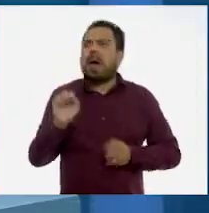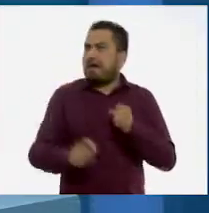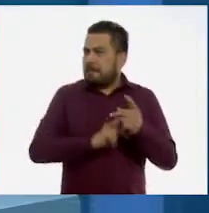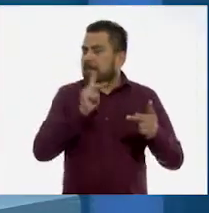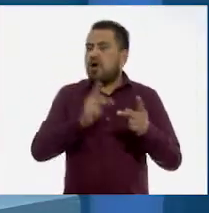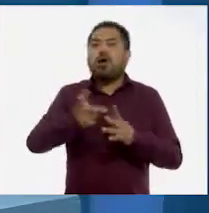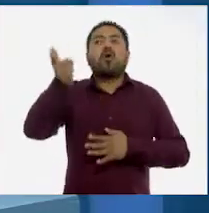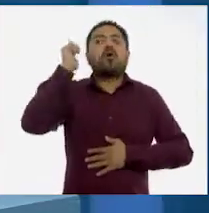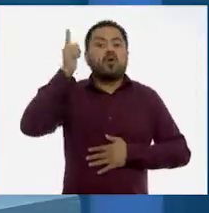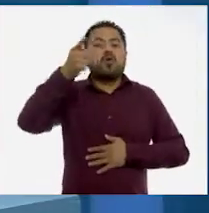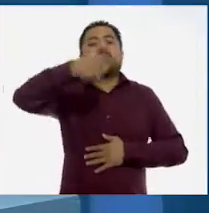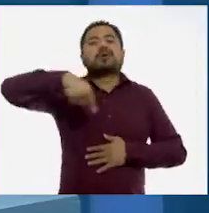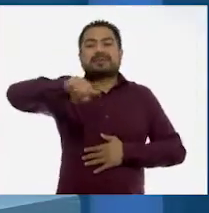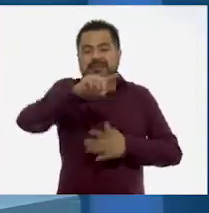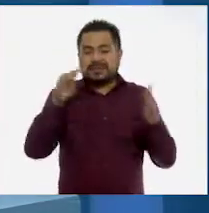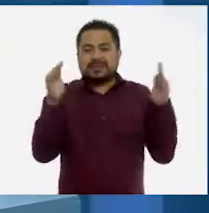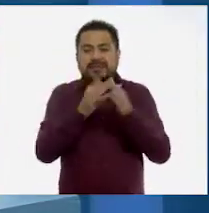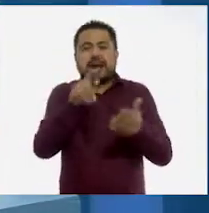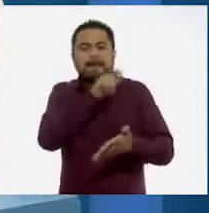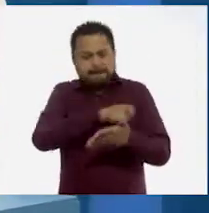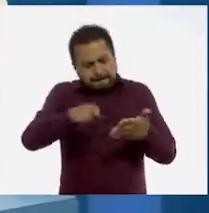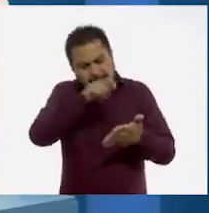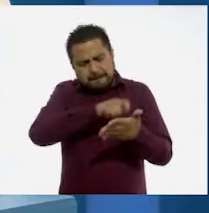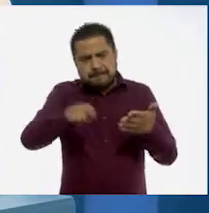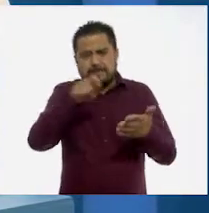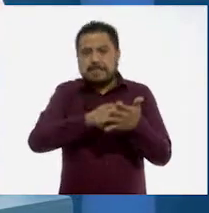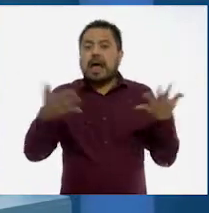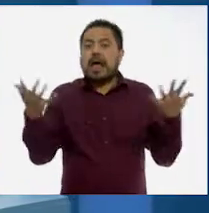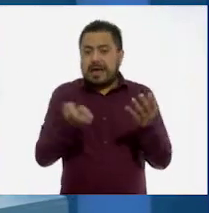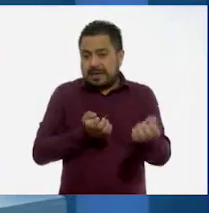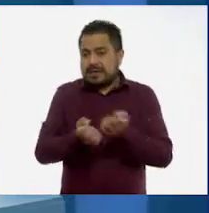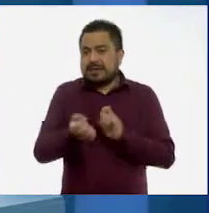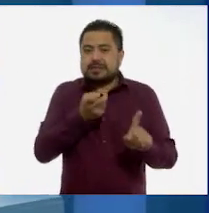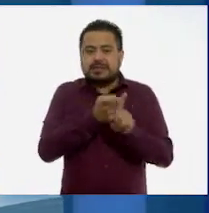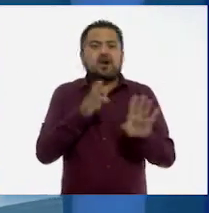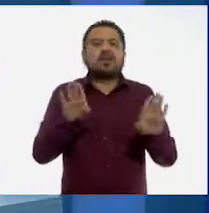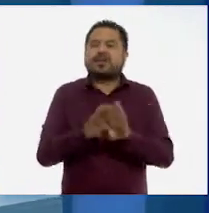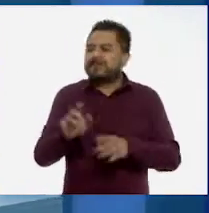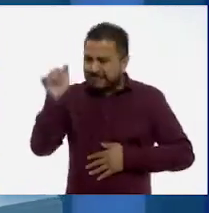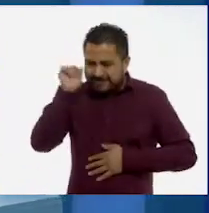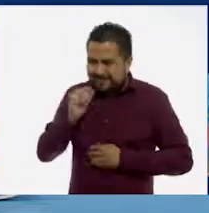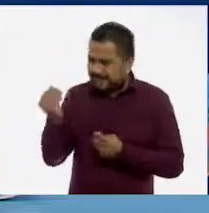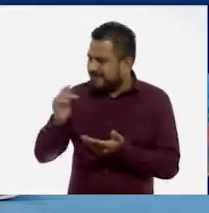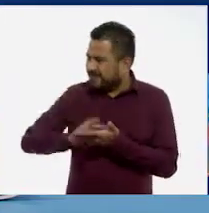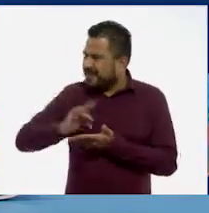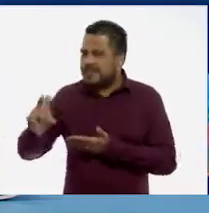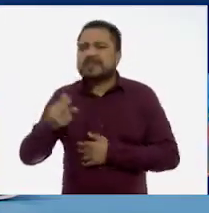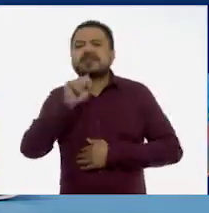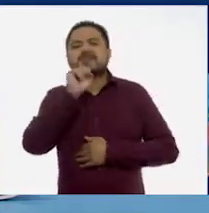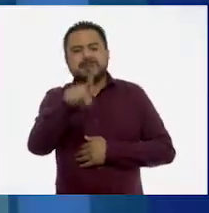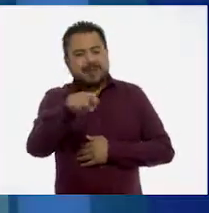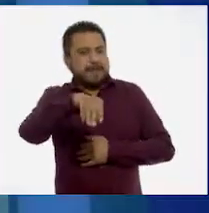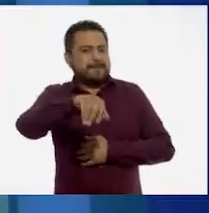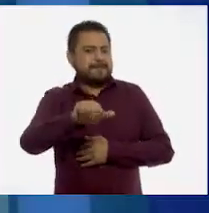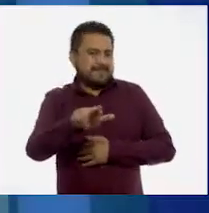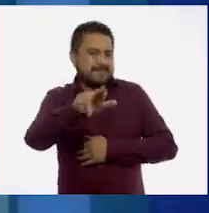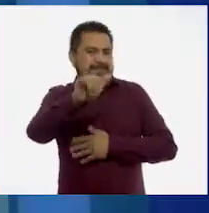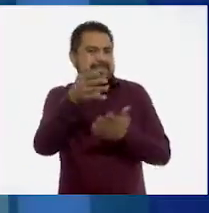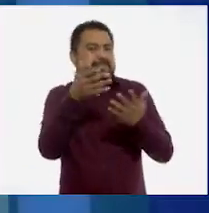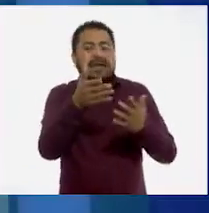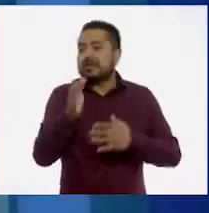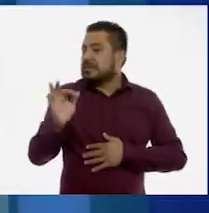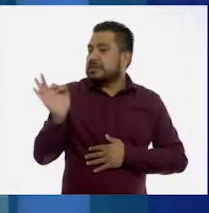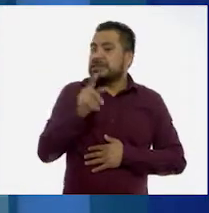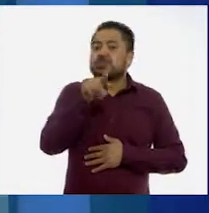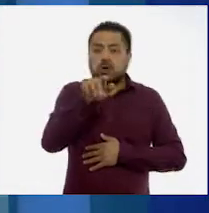pues espero que ustedes en casa tomen nota y hagan estos ejercicios. Gaby, como siempre, muchas gracias. A ti, María. Si te